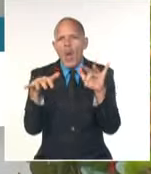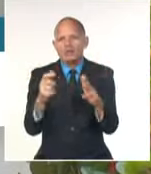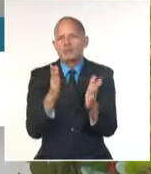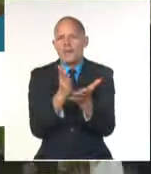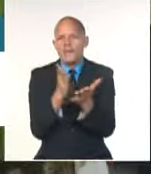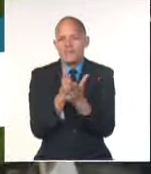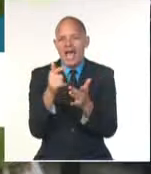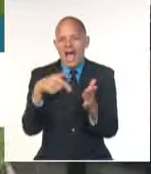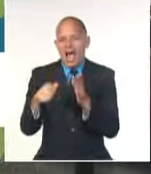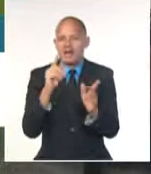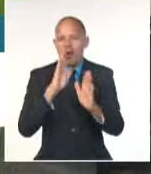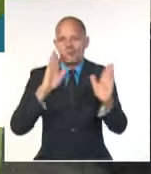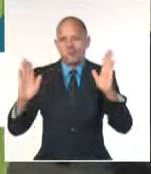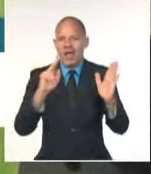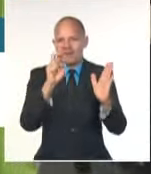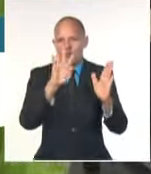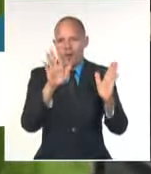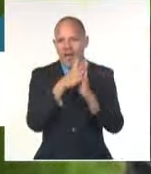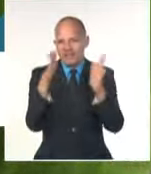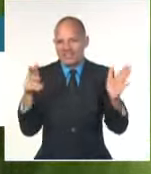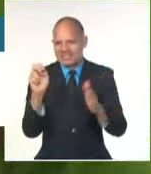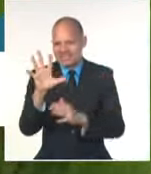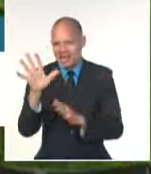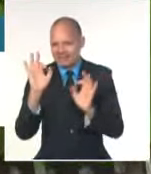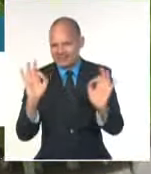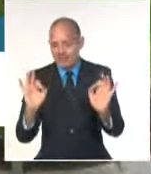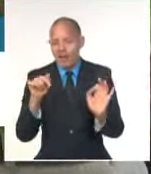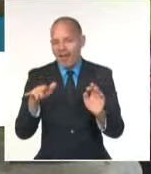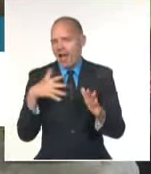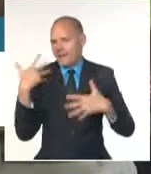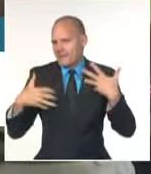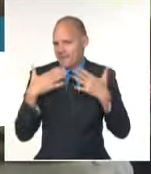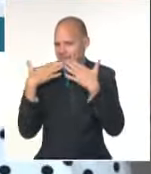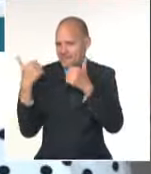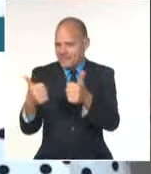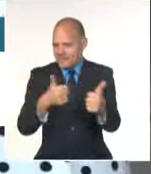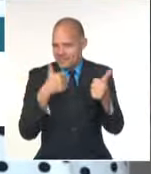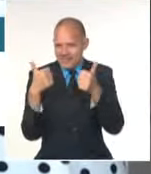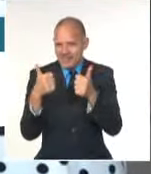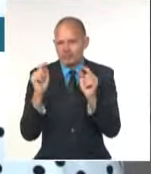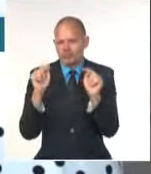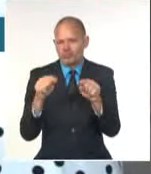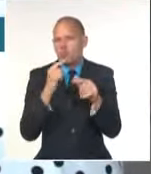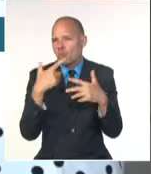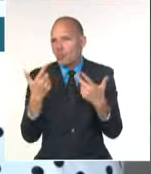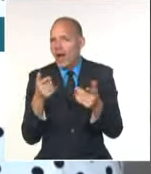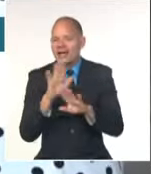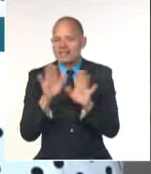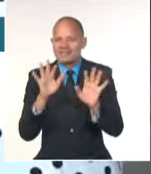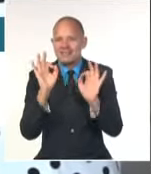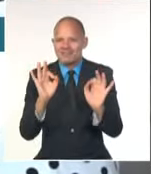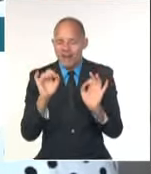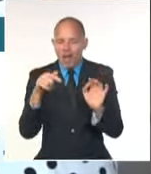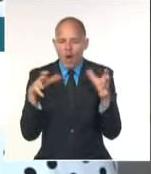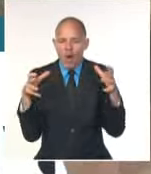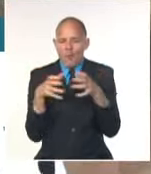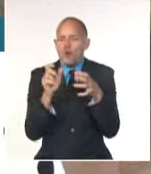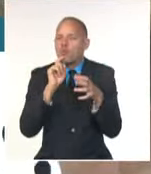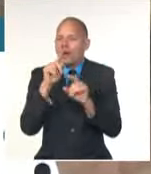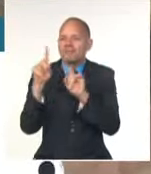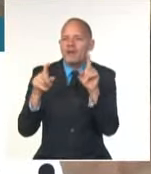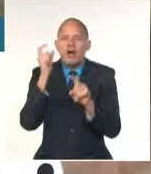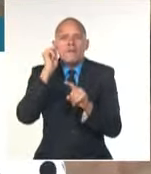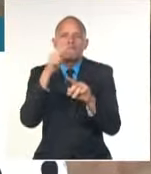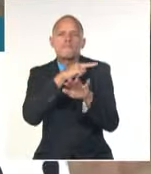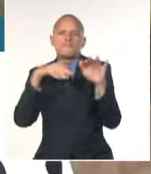2024-2025, un importante acontecimiento para la familia y la sociedad en su conjunto, sobre el que conversó con este equipo de prensa la ministra